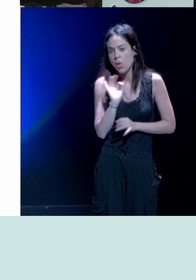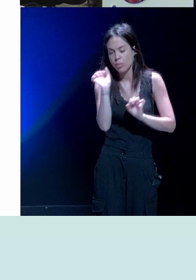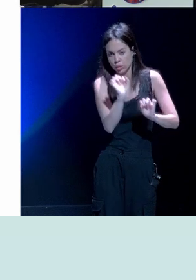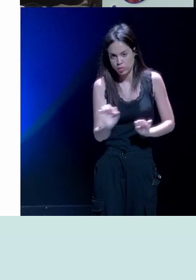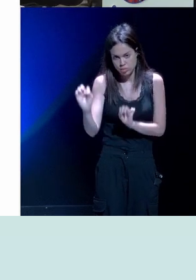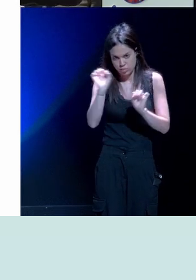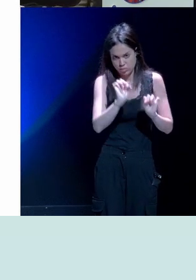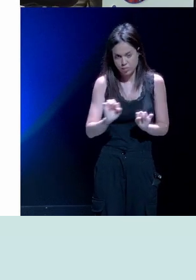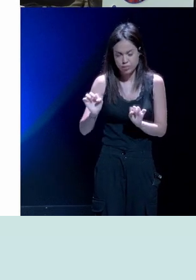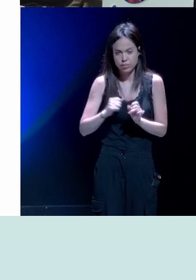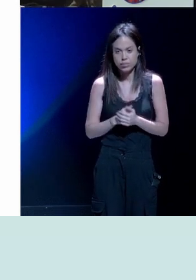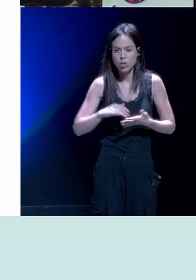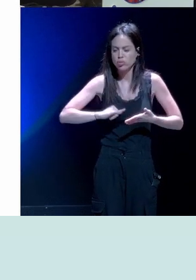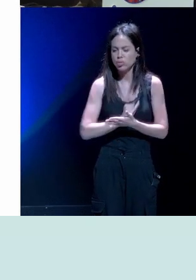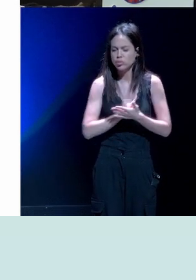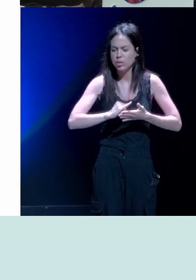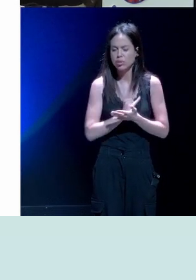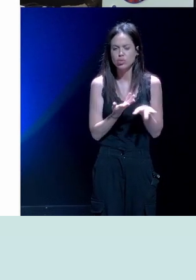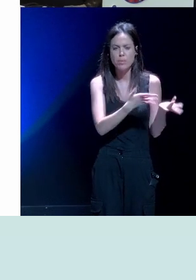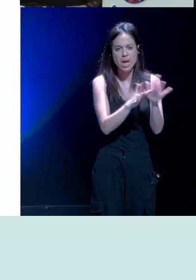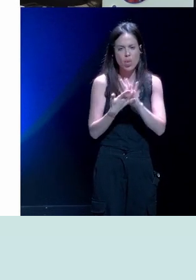pasa por diferentes tipos de vínculos.